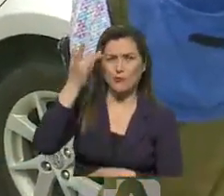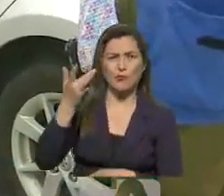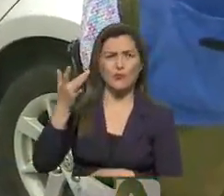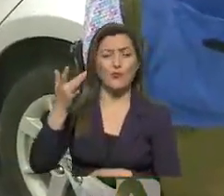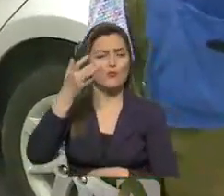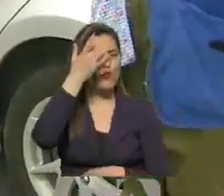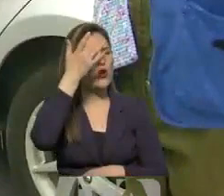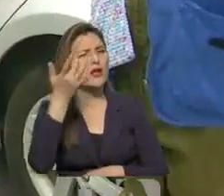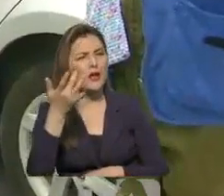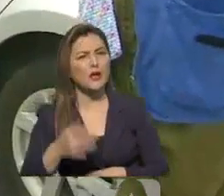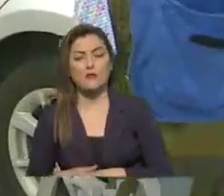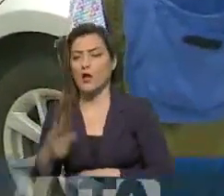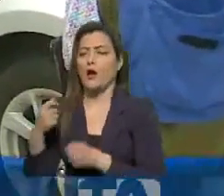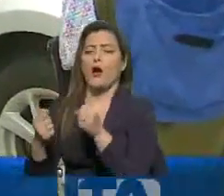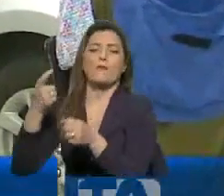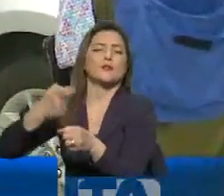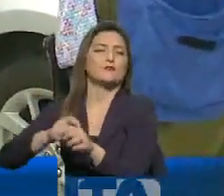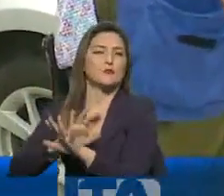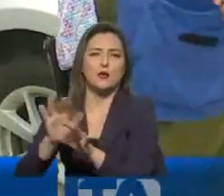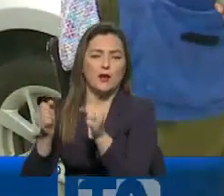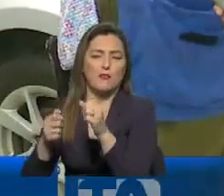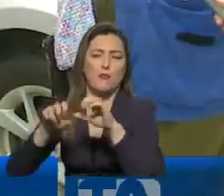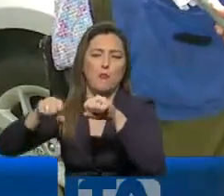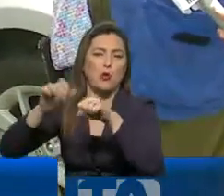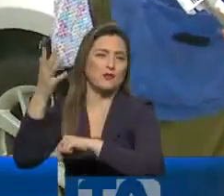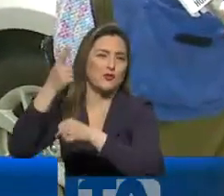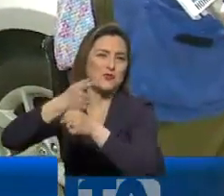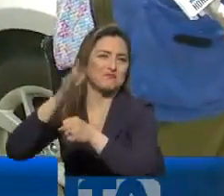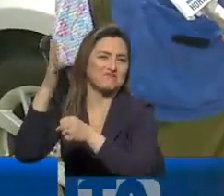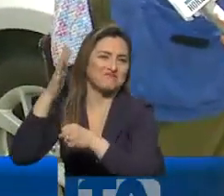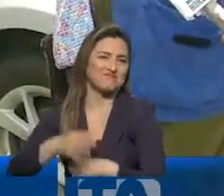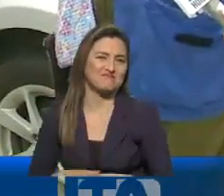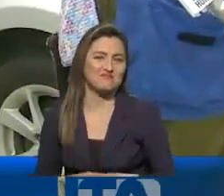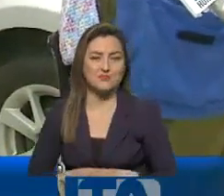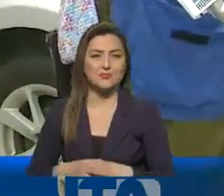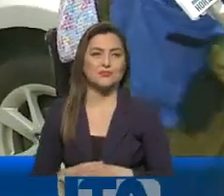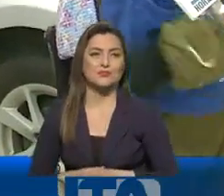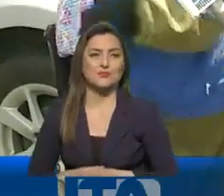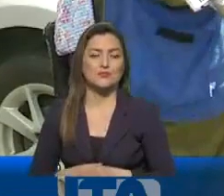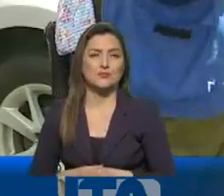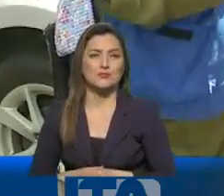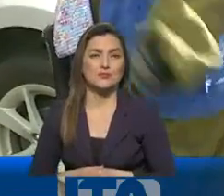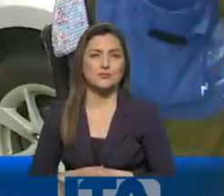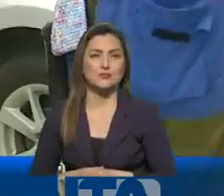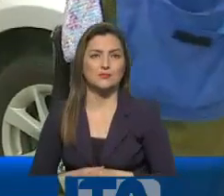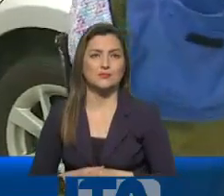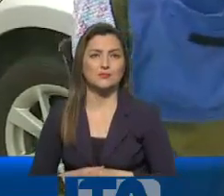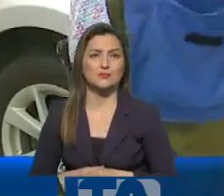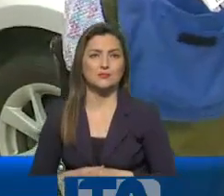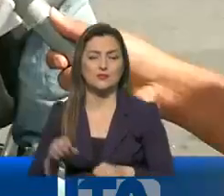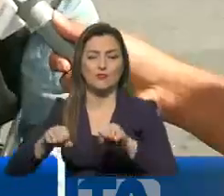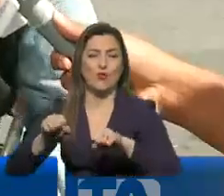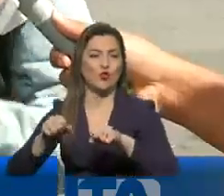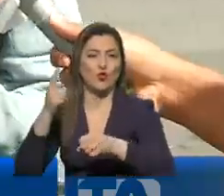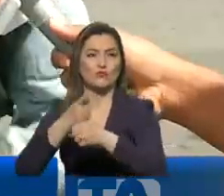vehículo? Sí, es un vehículo, pero todavía no tenemos la ordenanza para pagar, para que disponga usted estacionarse